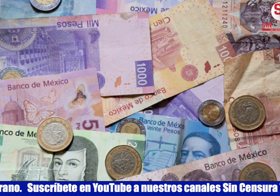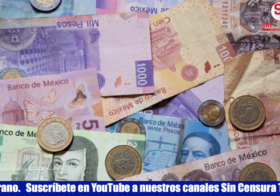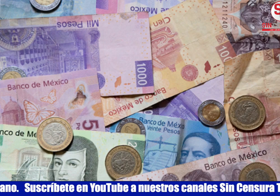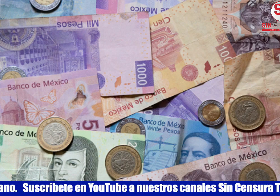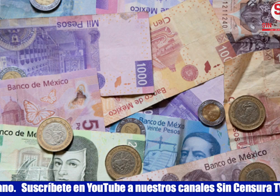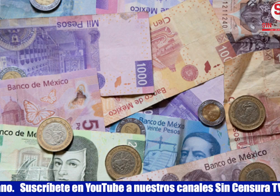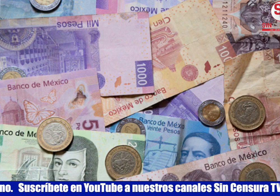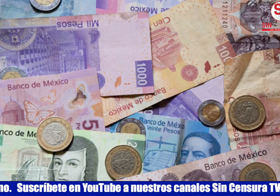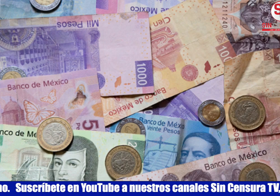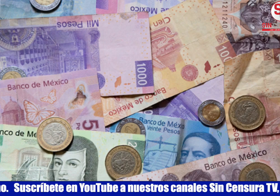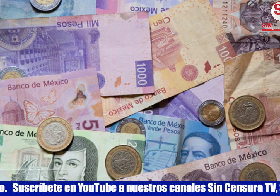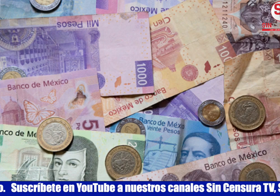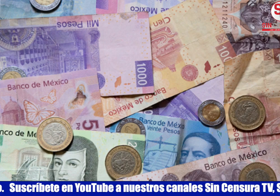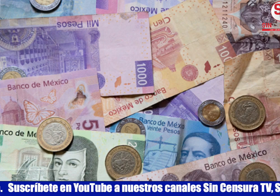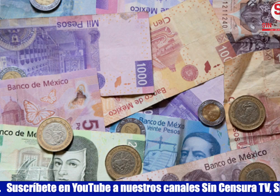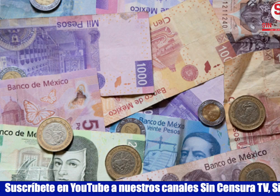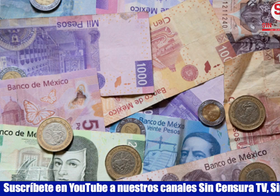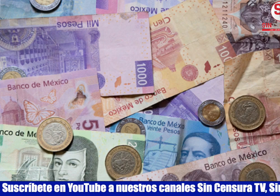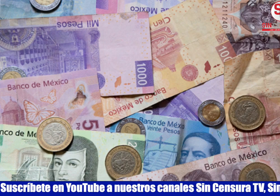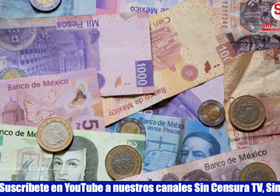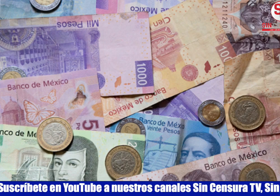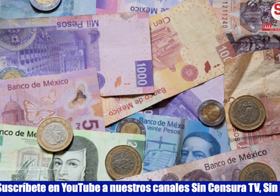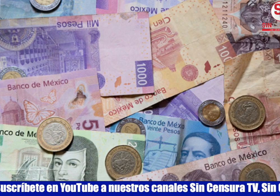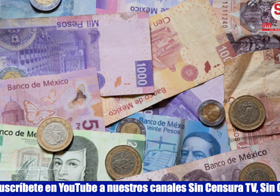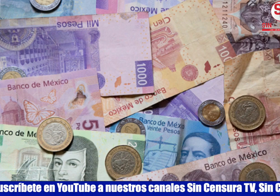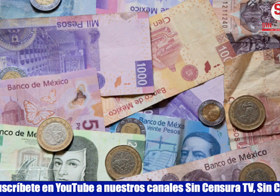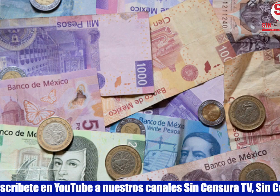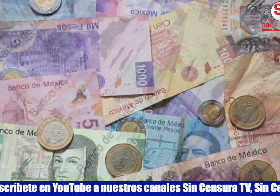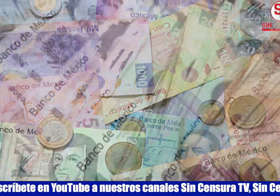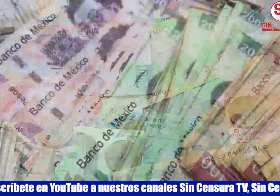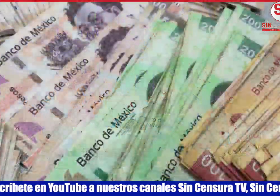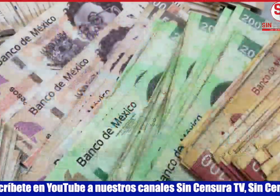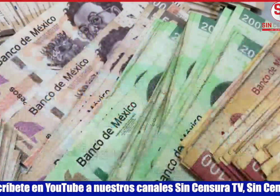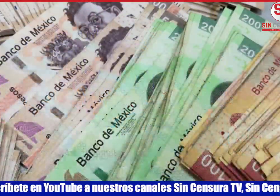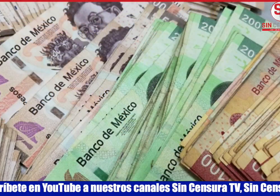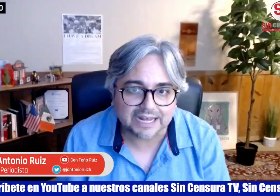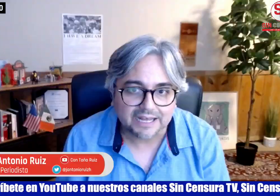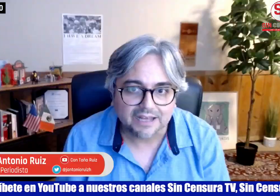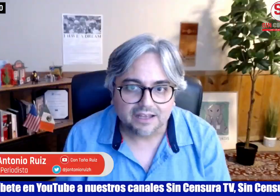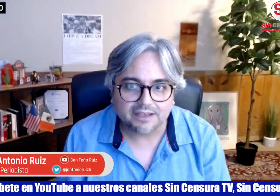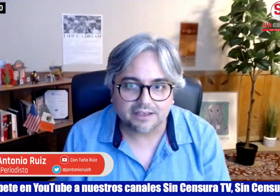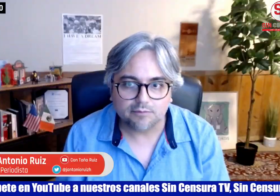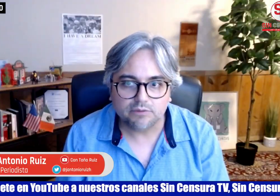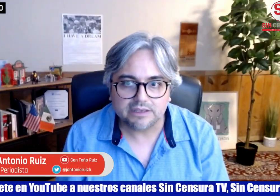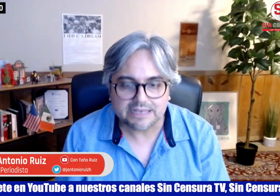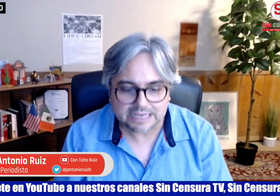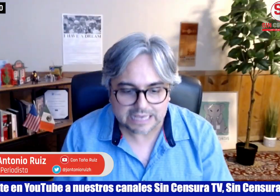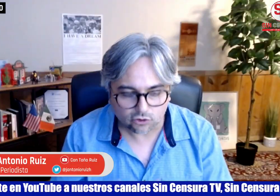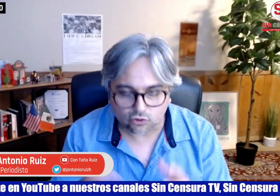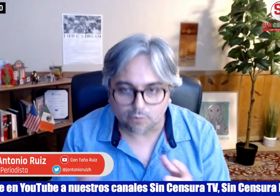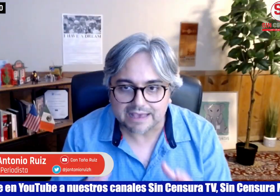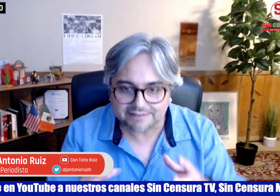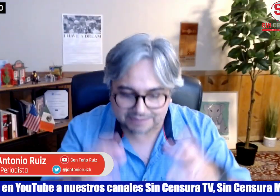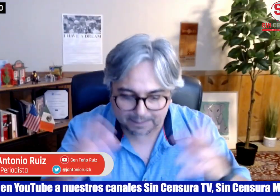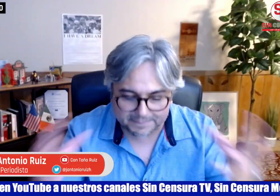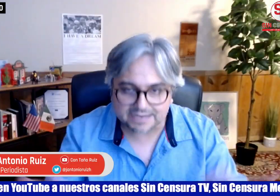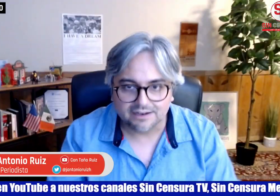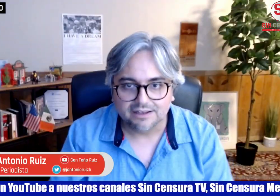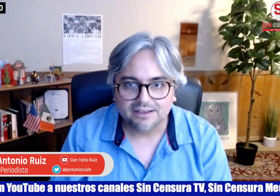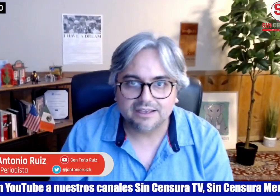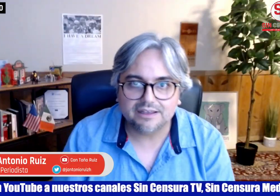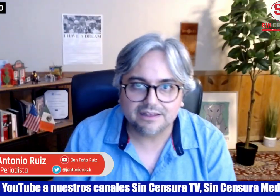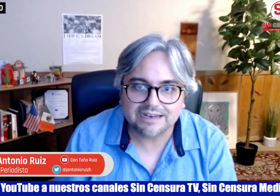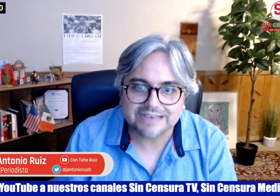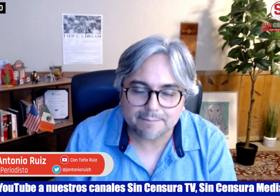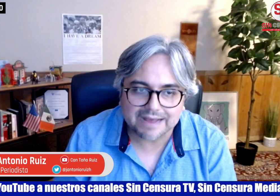superpeso. Y el presidente, bueno, pues muestra este tipo de valores en la conferencia de prensa mañanera, y hace